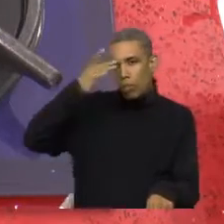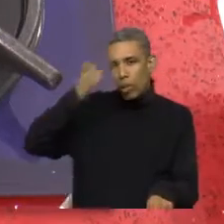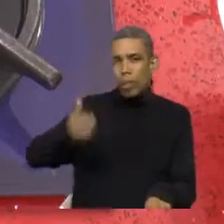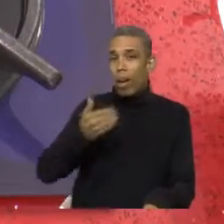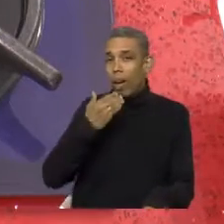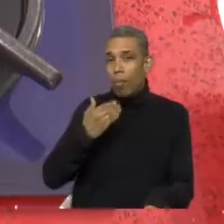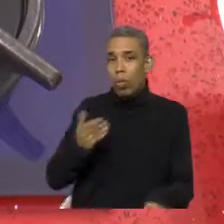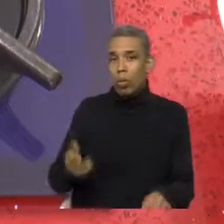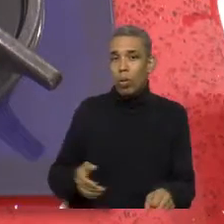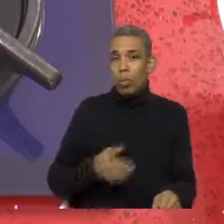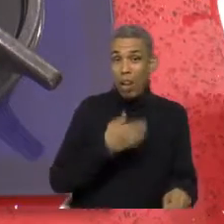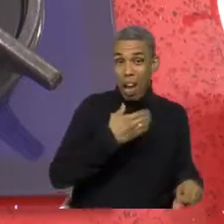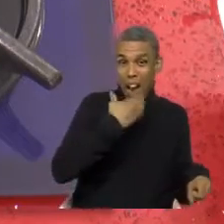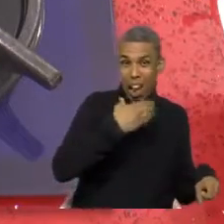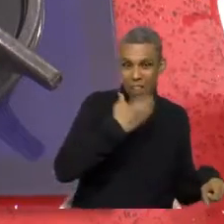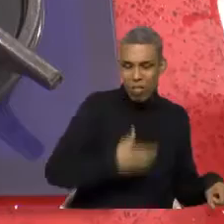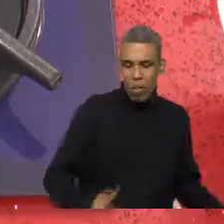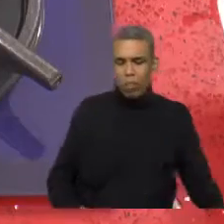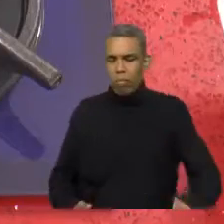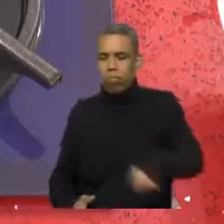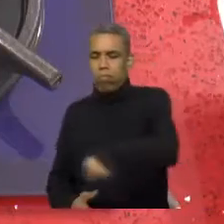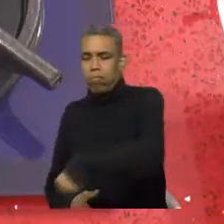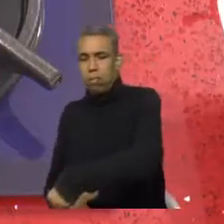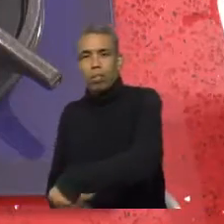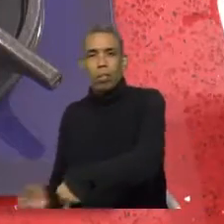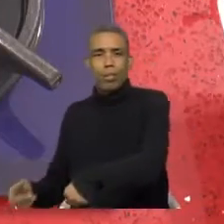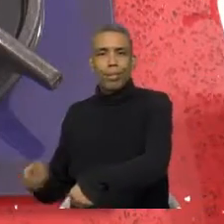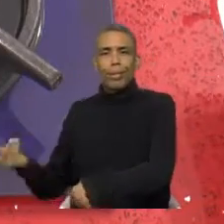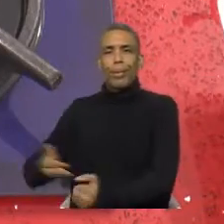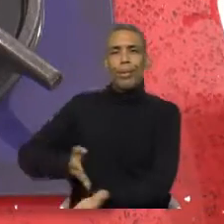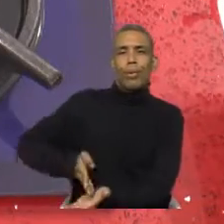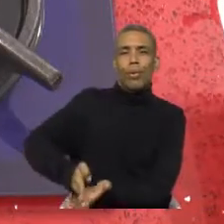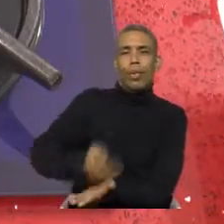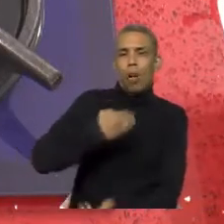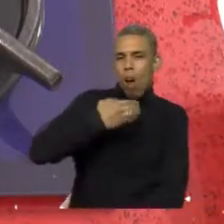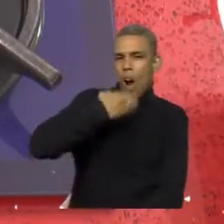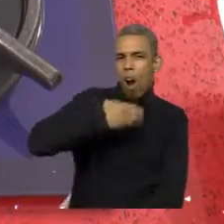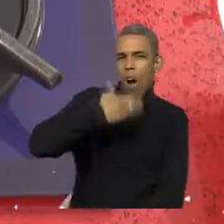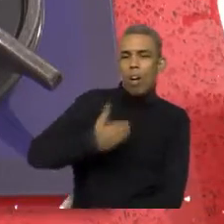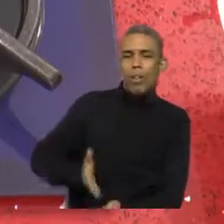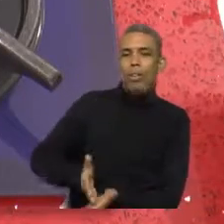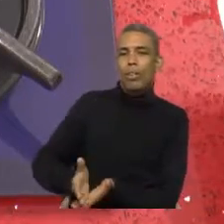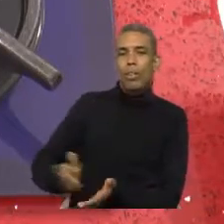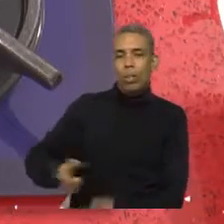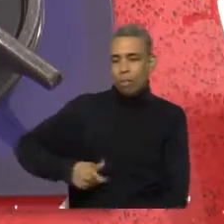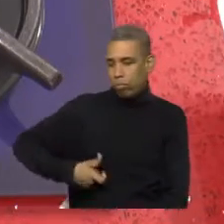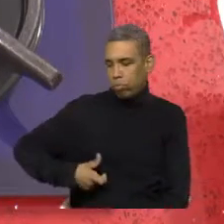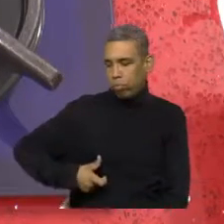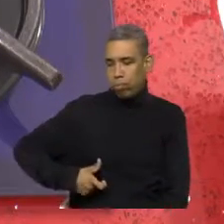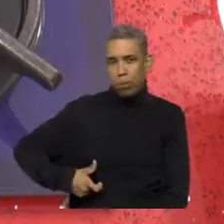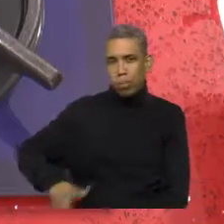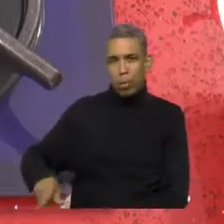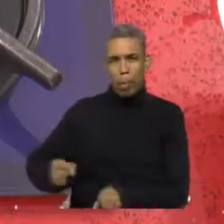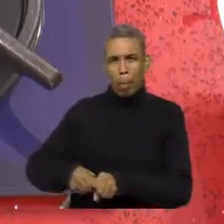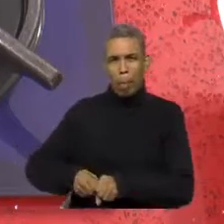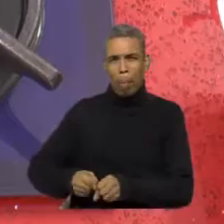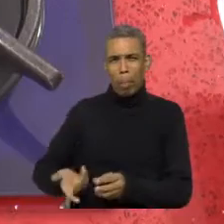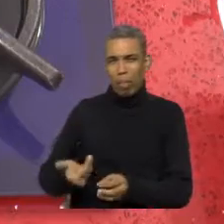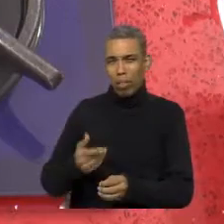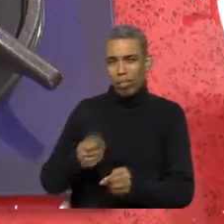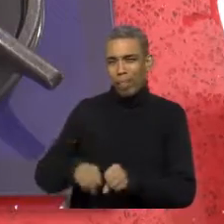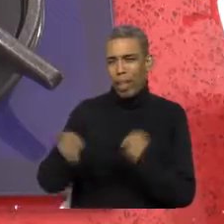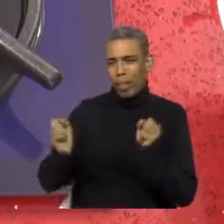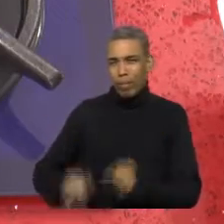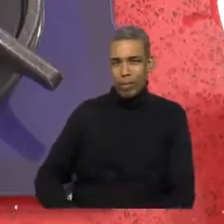O sea, acá la idea de la fritura. Este es un ceviche más estilo peruano, ¿no? No es de pronto